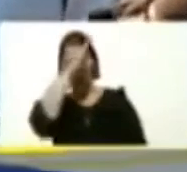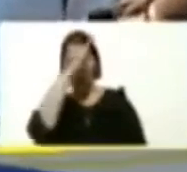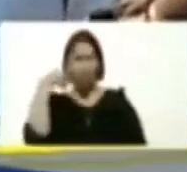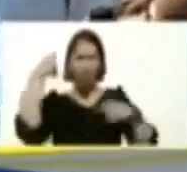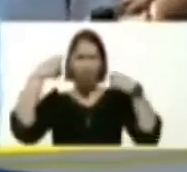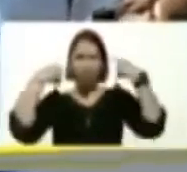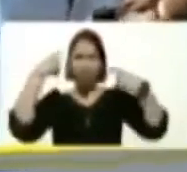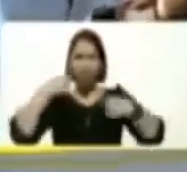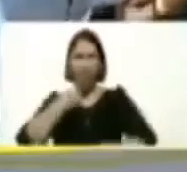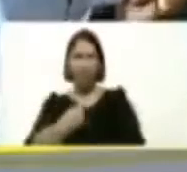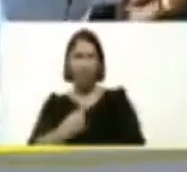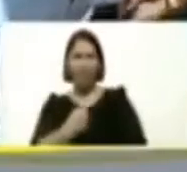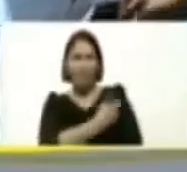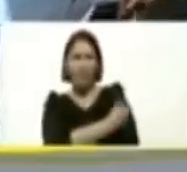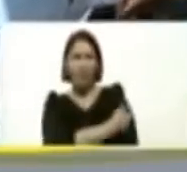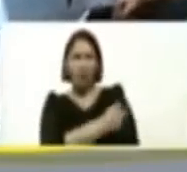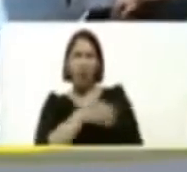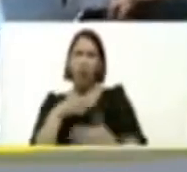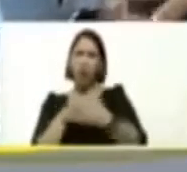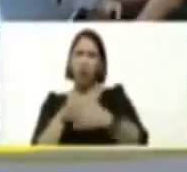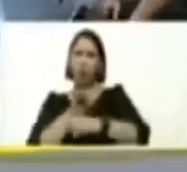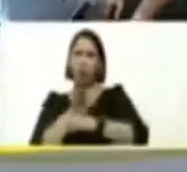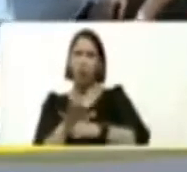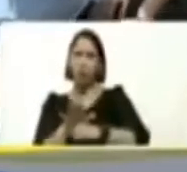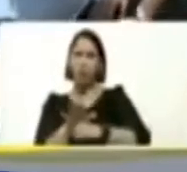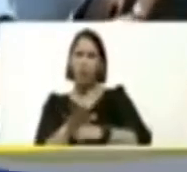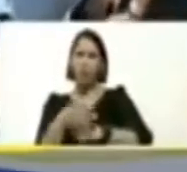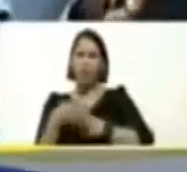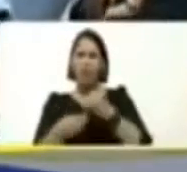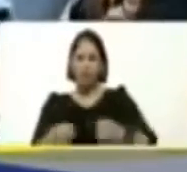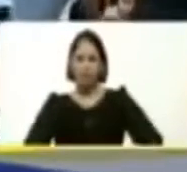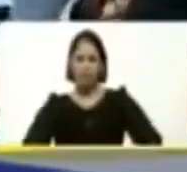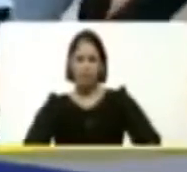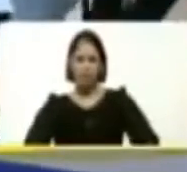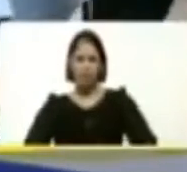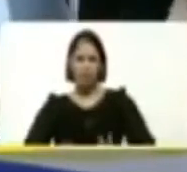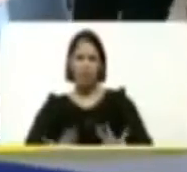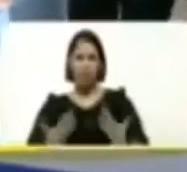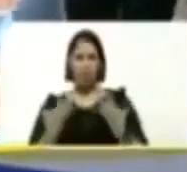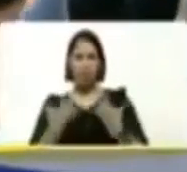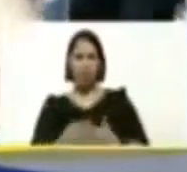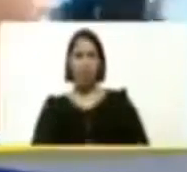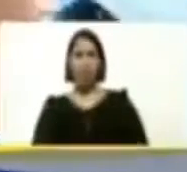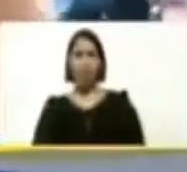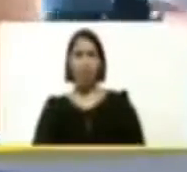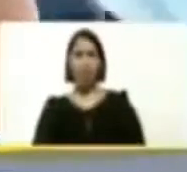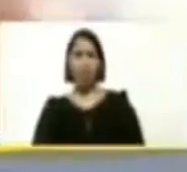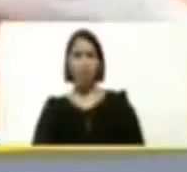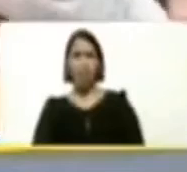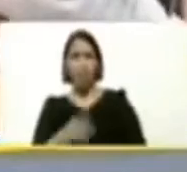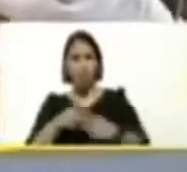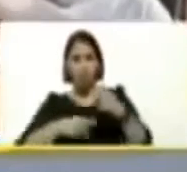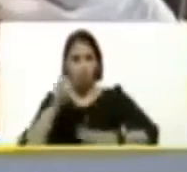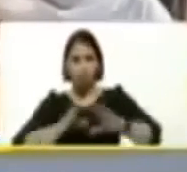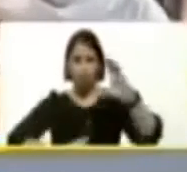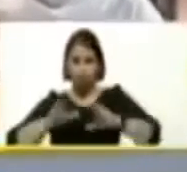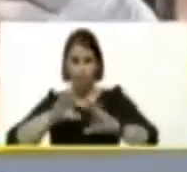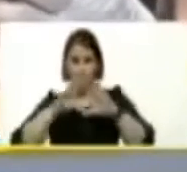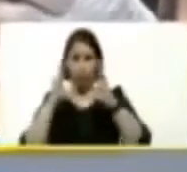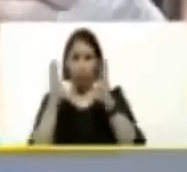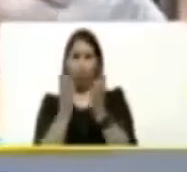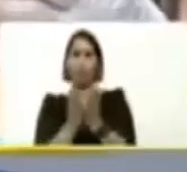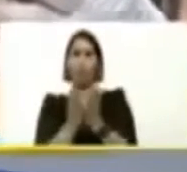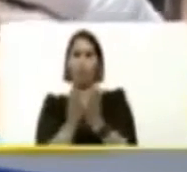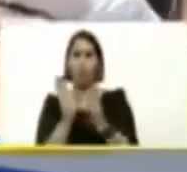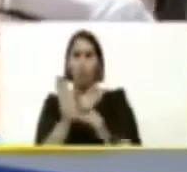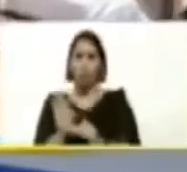a la locura de decir que la vacuna contra el coronavirus, que es producto de las ciencias mundiales, que